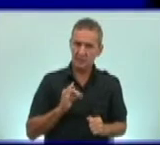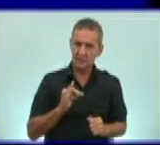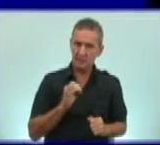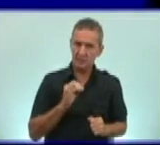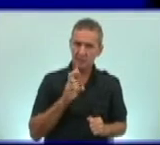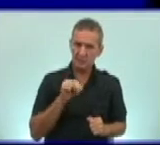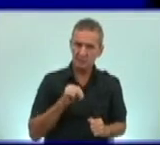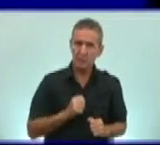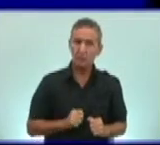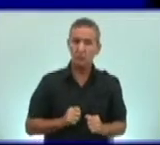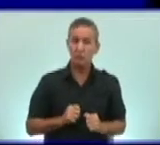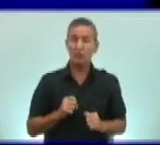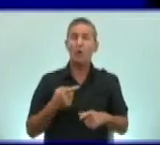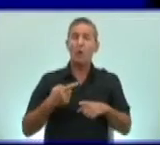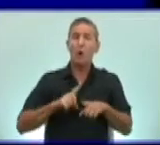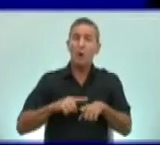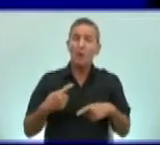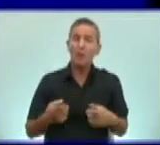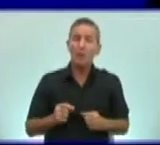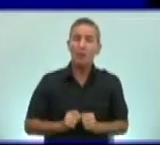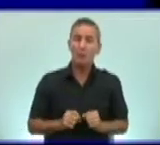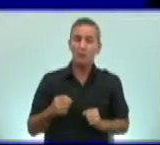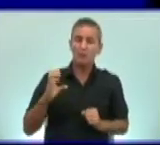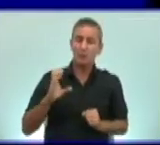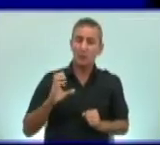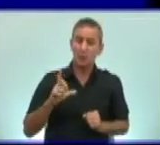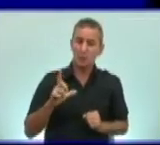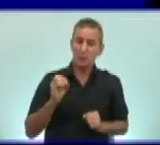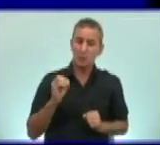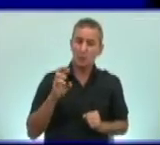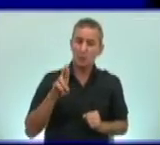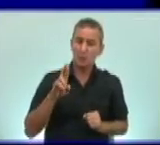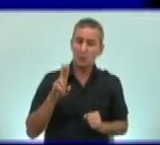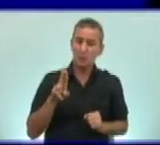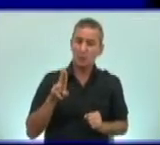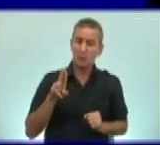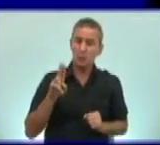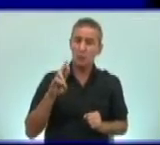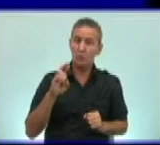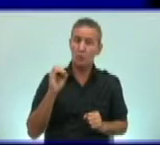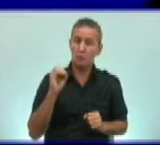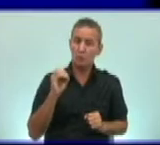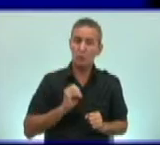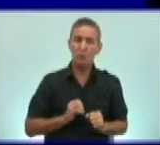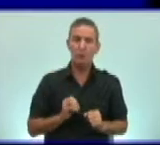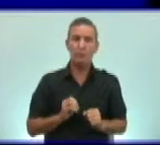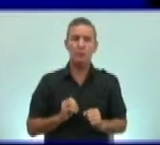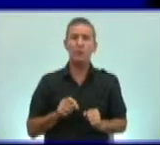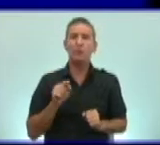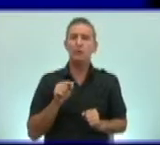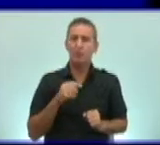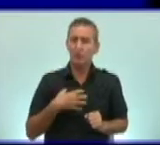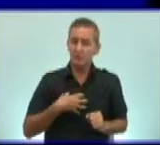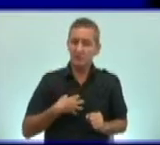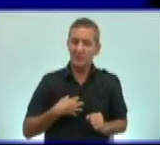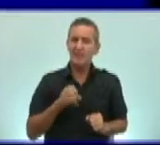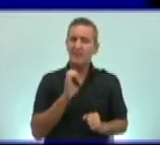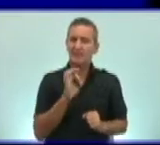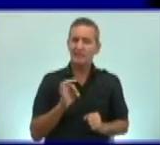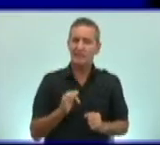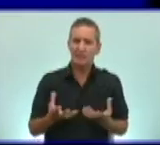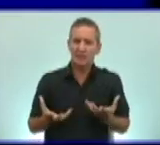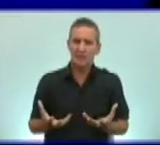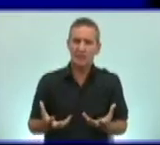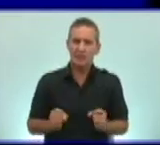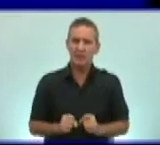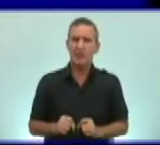sodio tiene en el retículo cristalino esas partículas cargadas. Entonces aquí solo lo que ocurre cuando se añade agua es